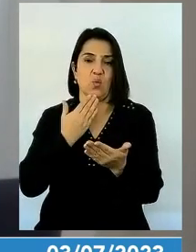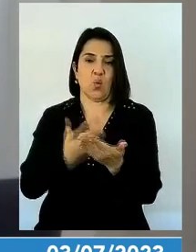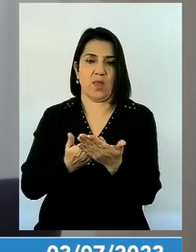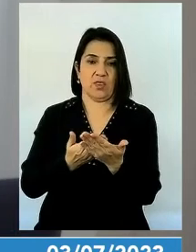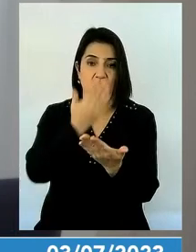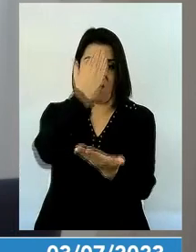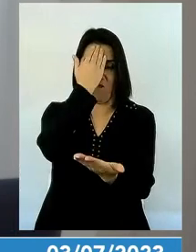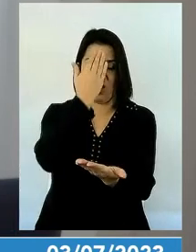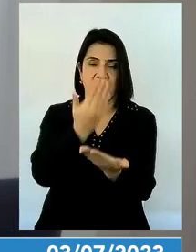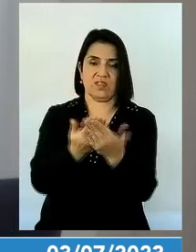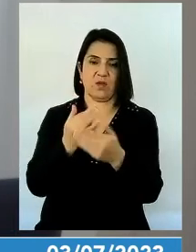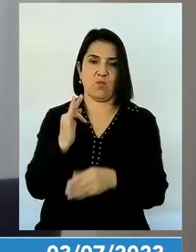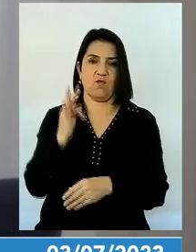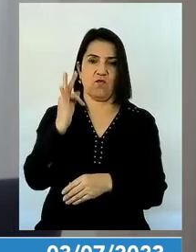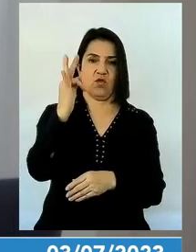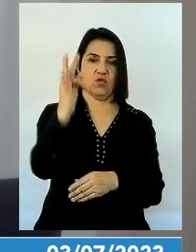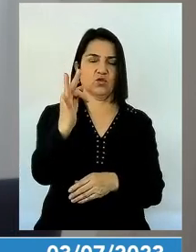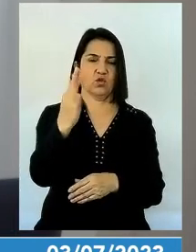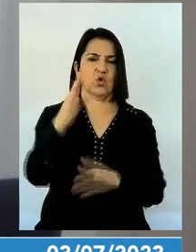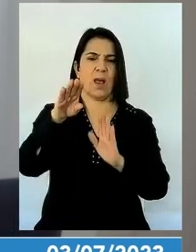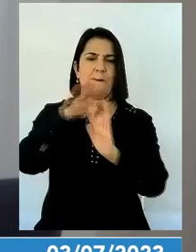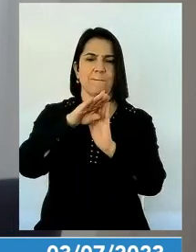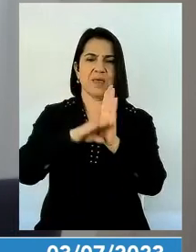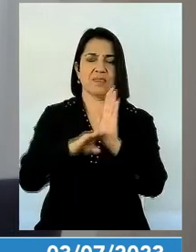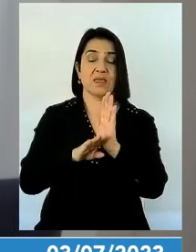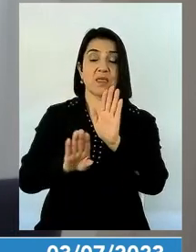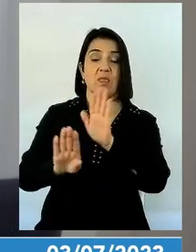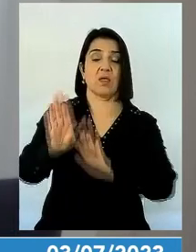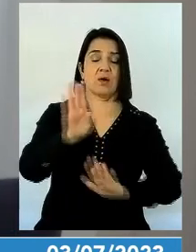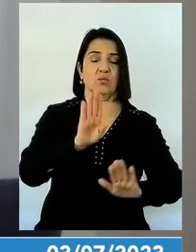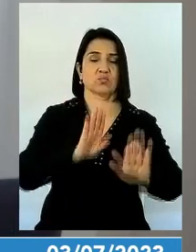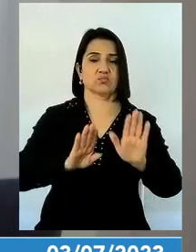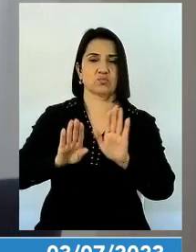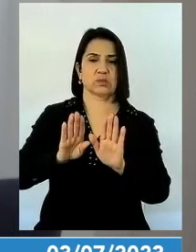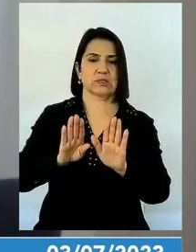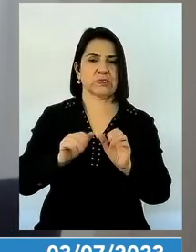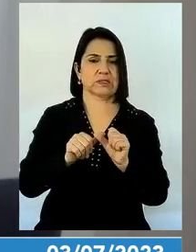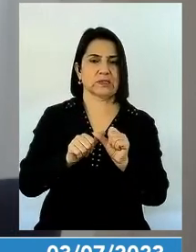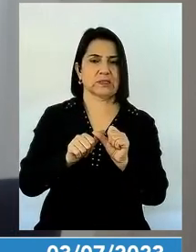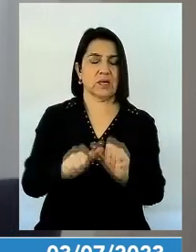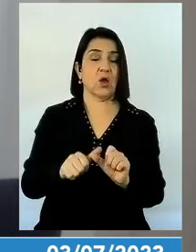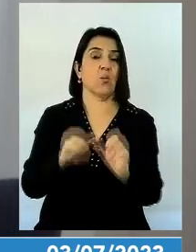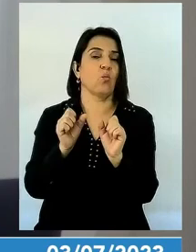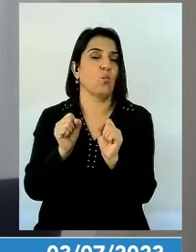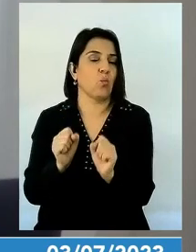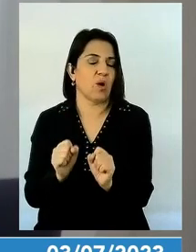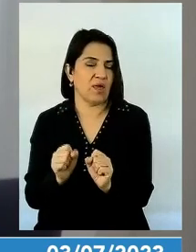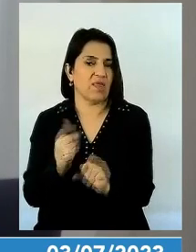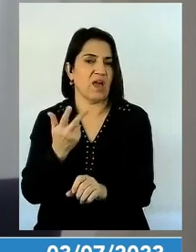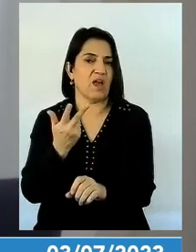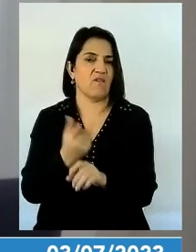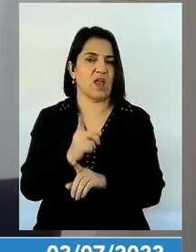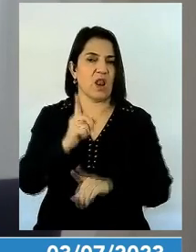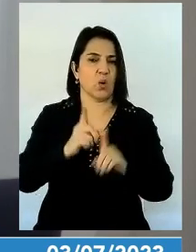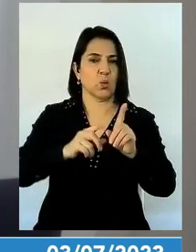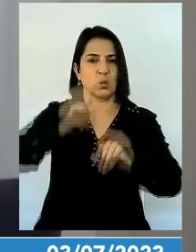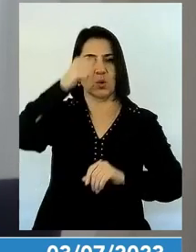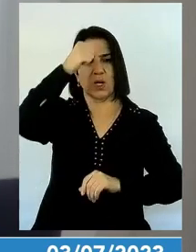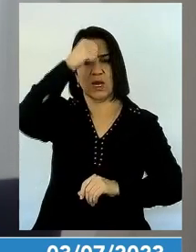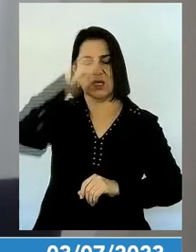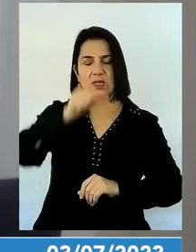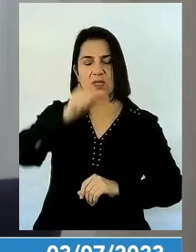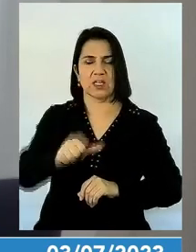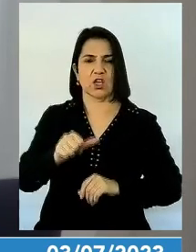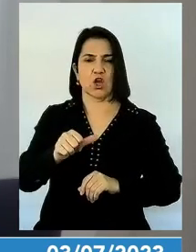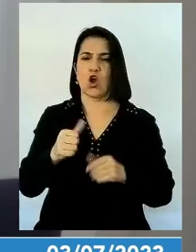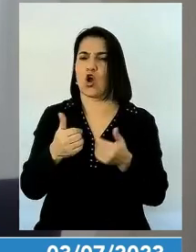futuro a medidas de conservación, puedan haber sanciones como cualquier otra unidad sujeto